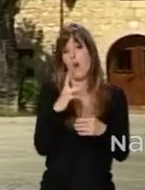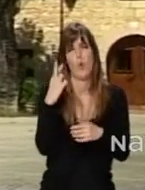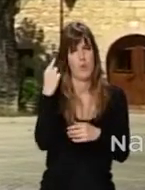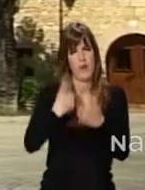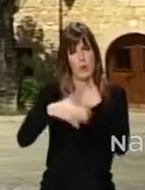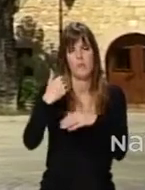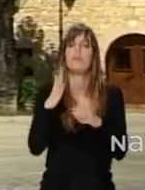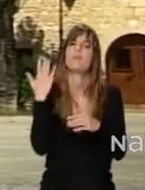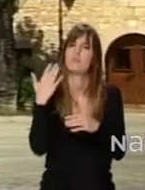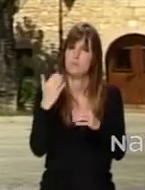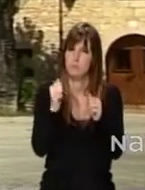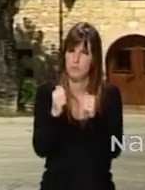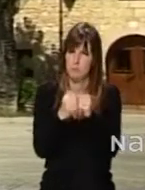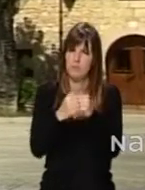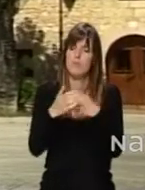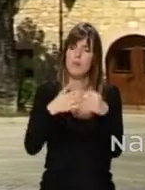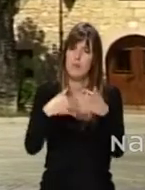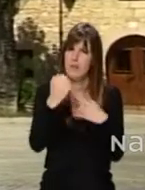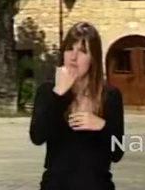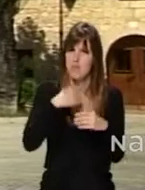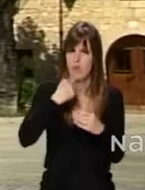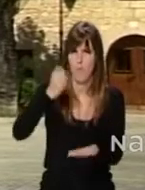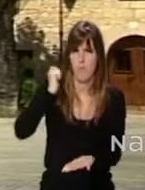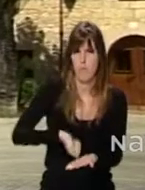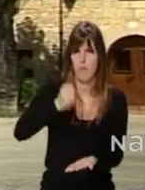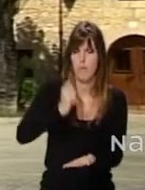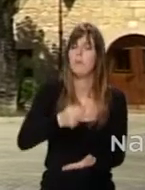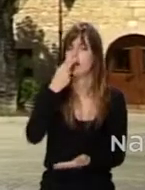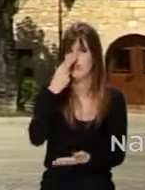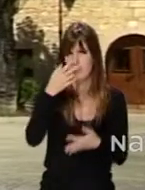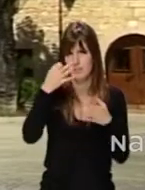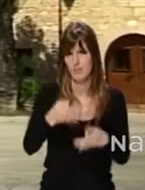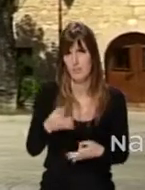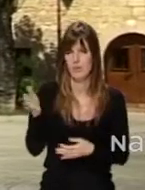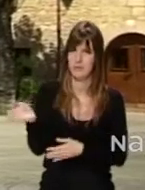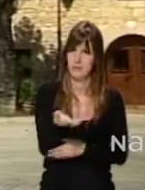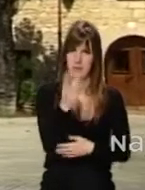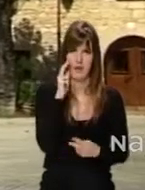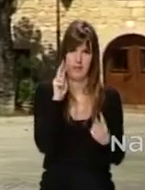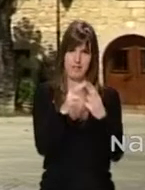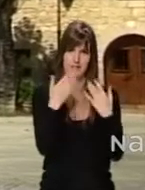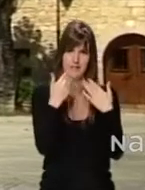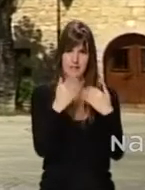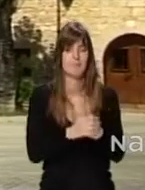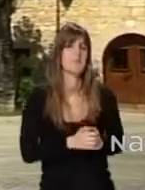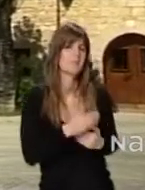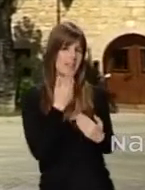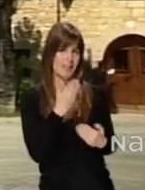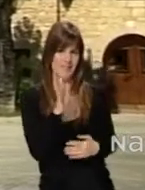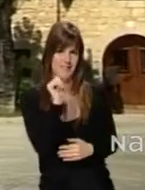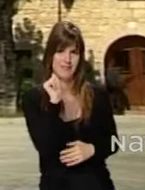muchos años. Pero tiene cosas que os van a parecer muy interesantes, seguro. Bueno, pues lo voy a intentar. Mincho, vale, muchas pues, gracias, de verdad. A vosotros.